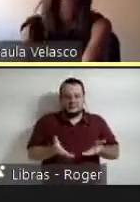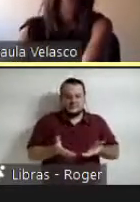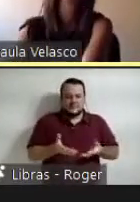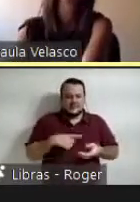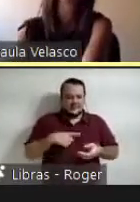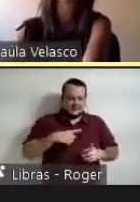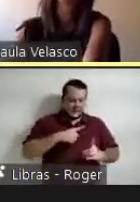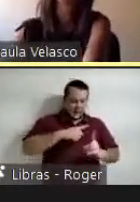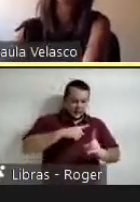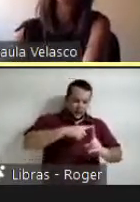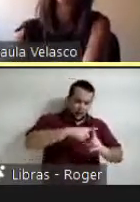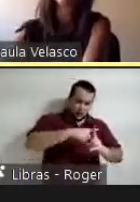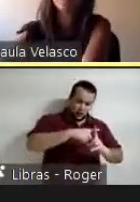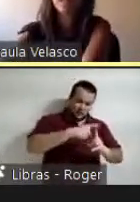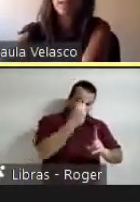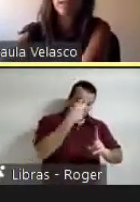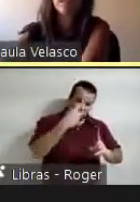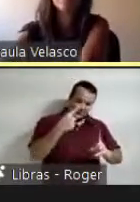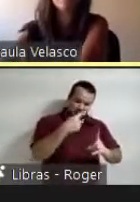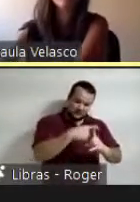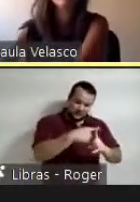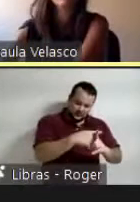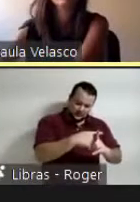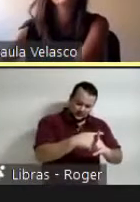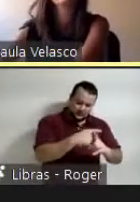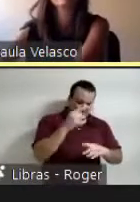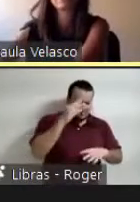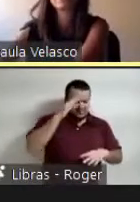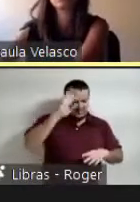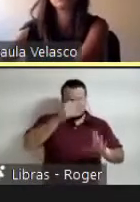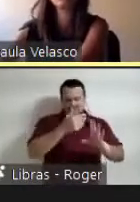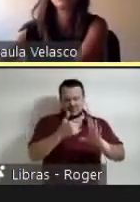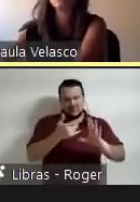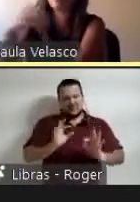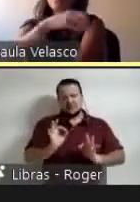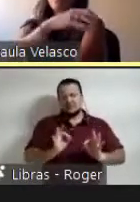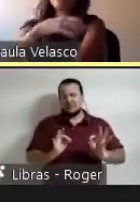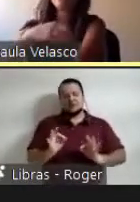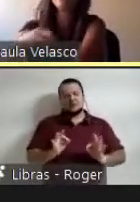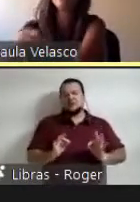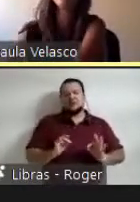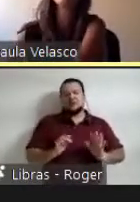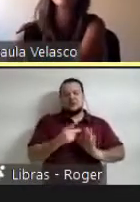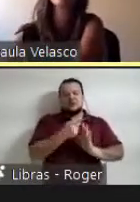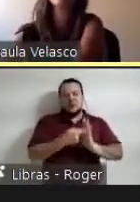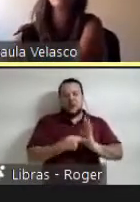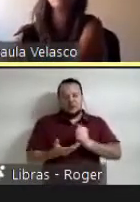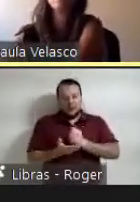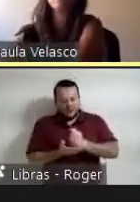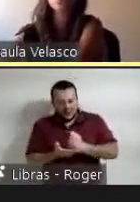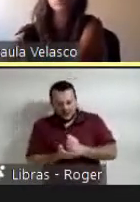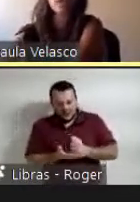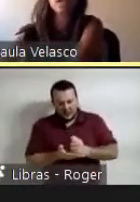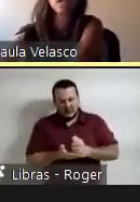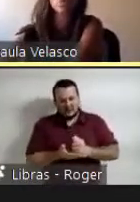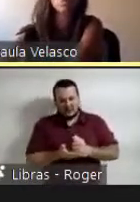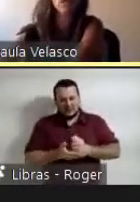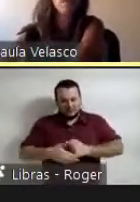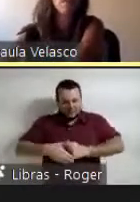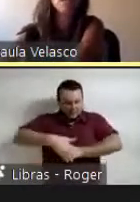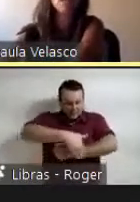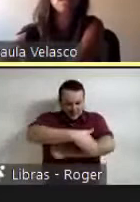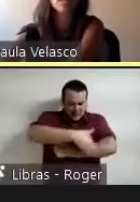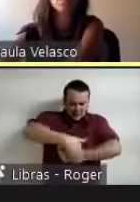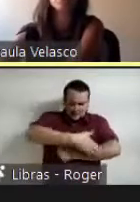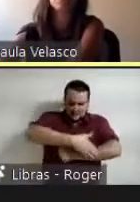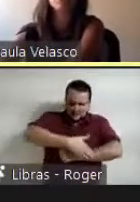y dio los espacios más importantes de la planta baja desde la calle conducía una serie de salas y salones para la vía social incluía